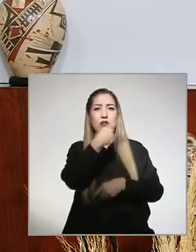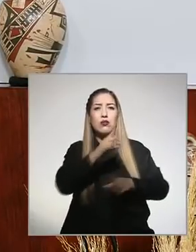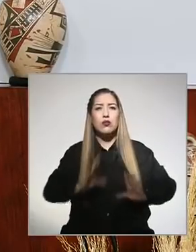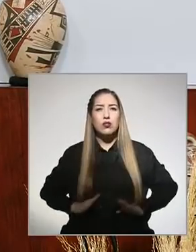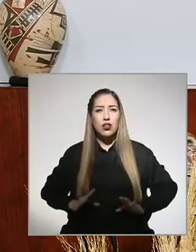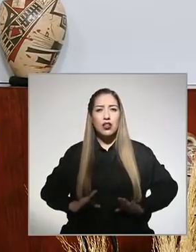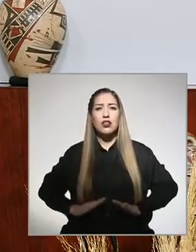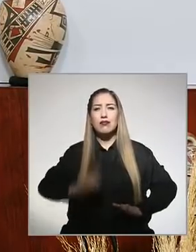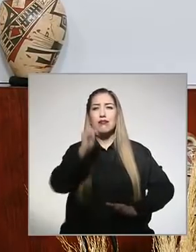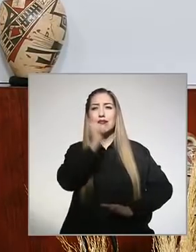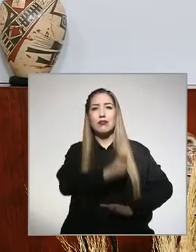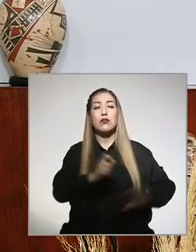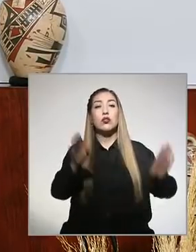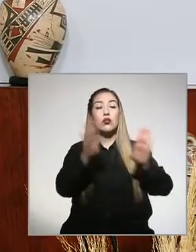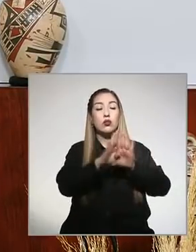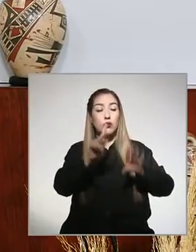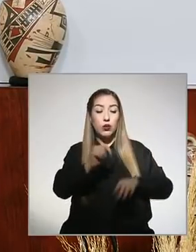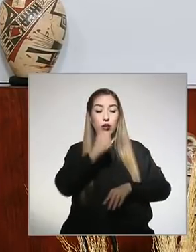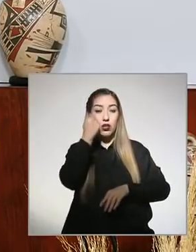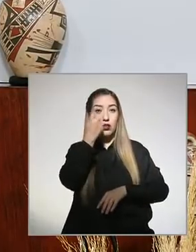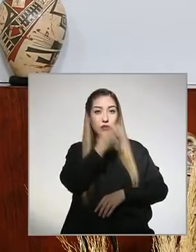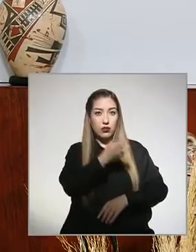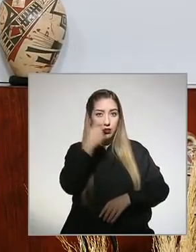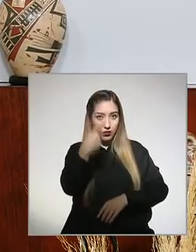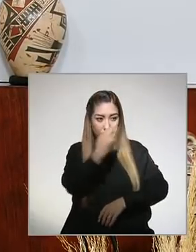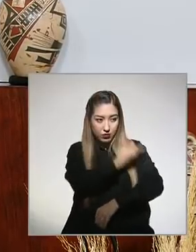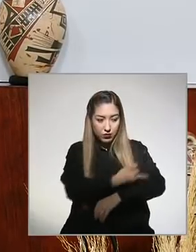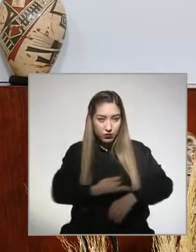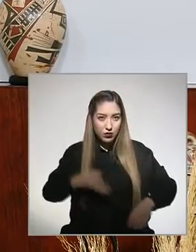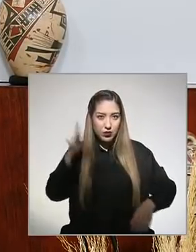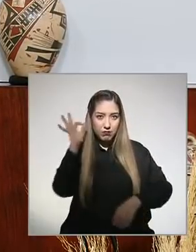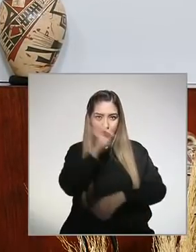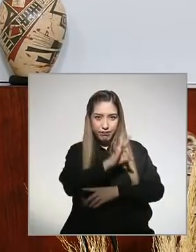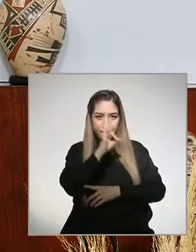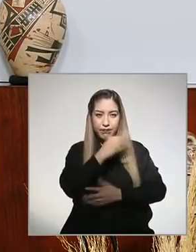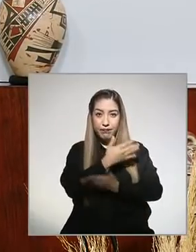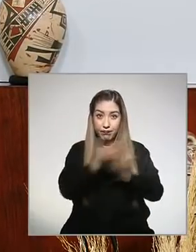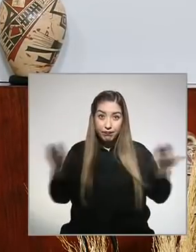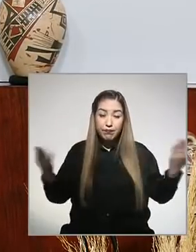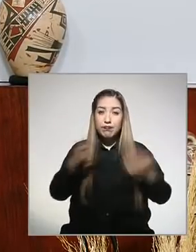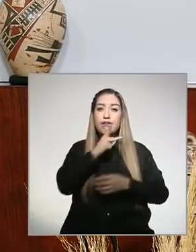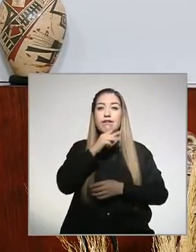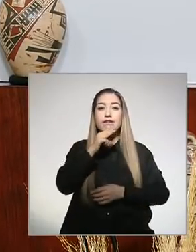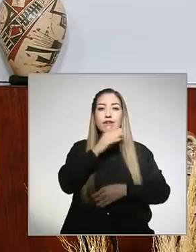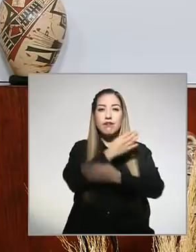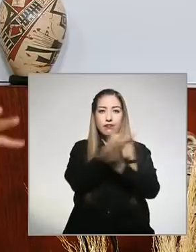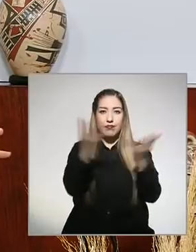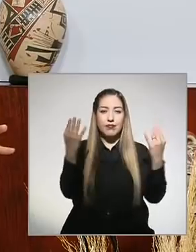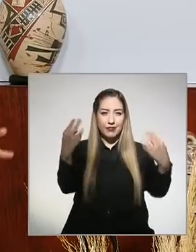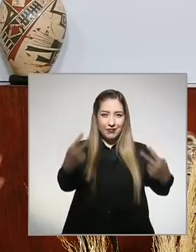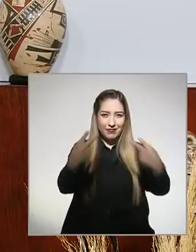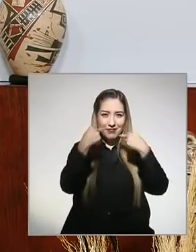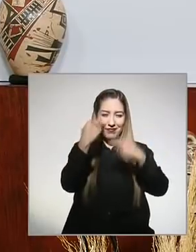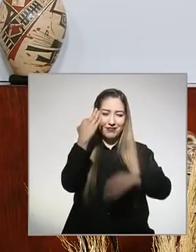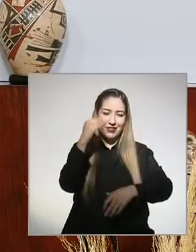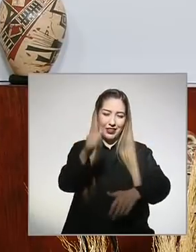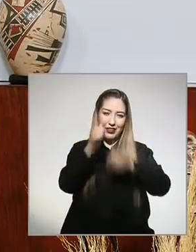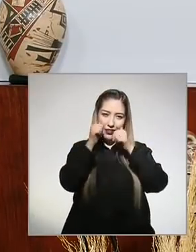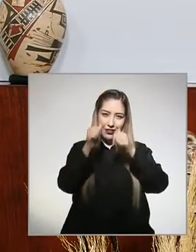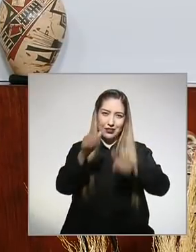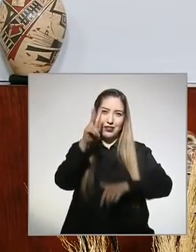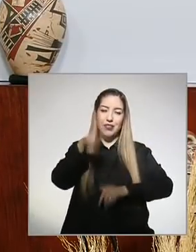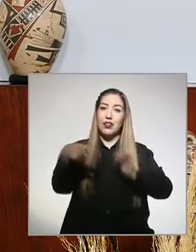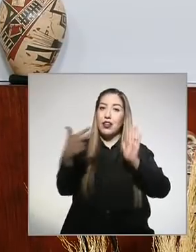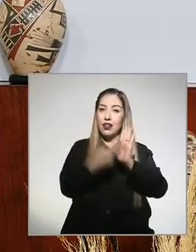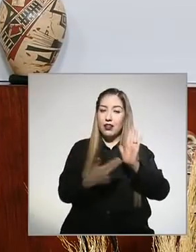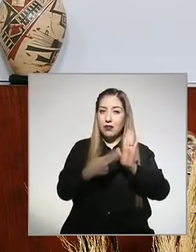características? ¿Y cómo es que la tecnología entra en las familias? Así que mamás, papás, quédense porque les vamos a dar muchas herramientas sobre cómo